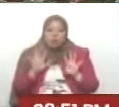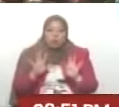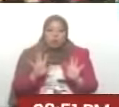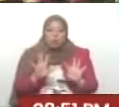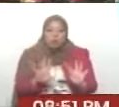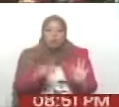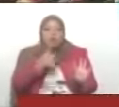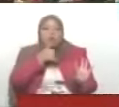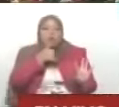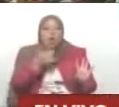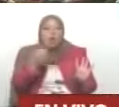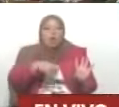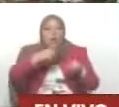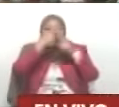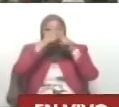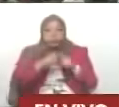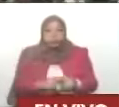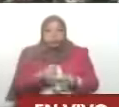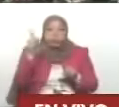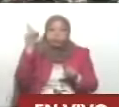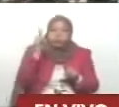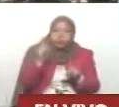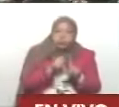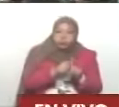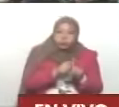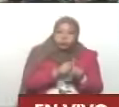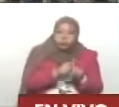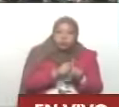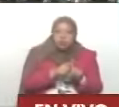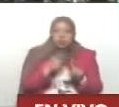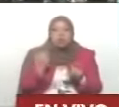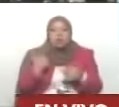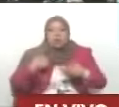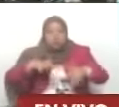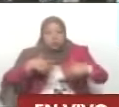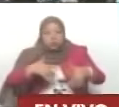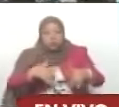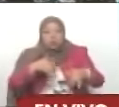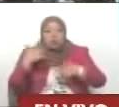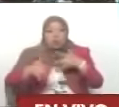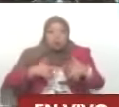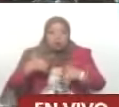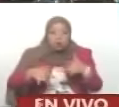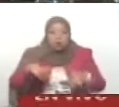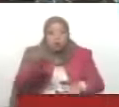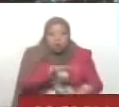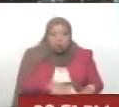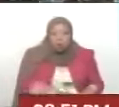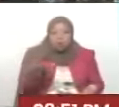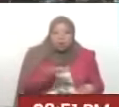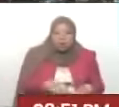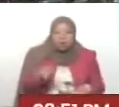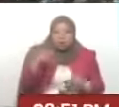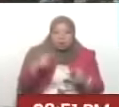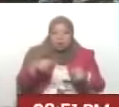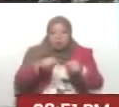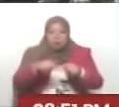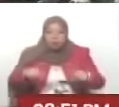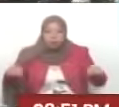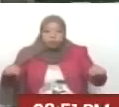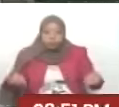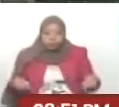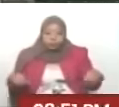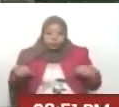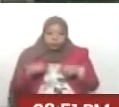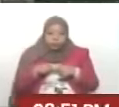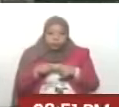Y entonces nosotros veíamos los actos, una marcha, un acto, una plaza, cuántos metros cuadrados, cuánta